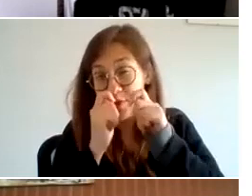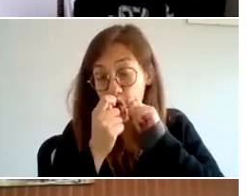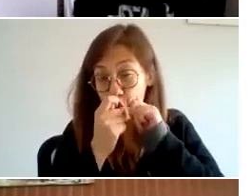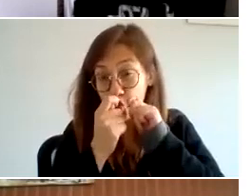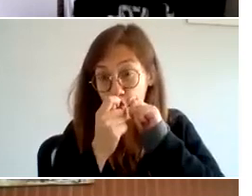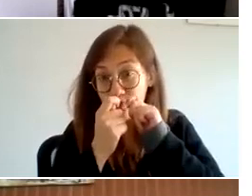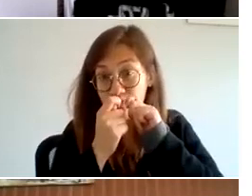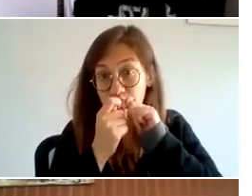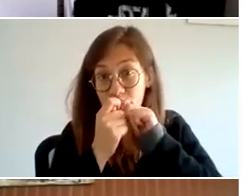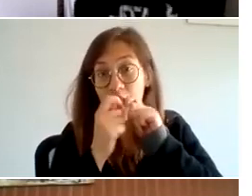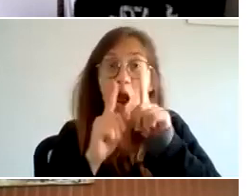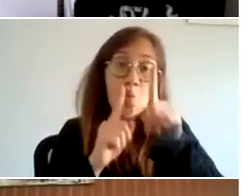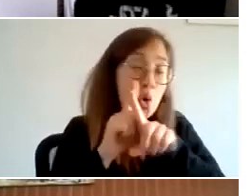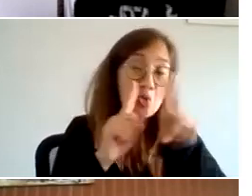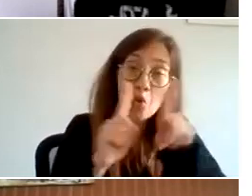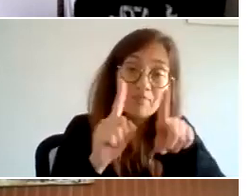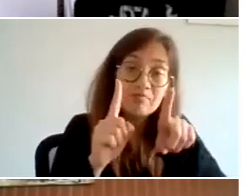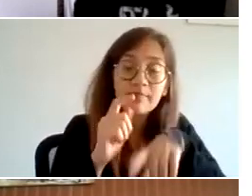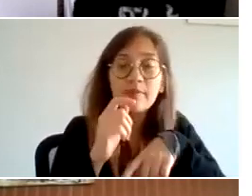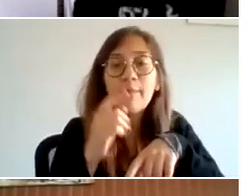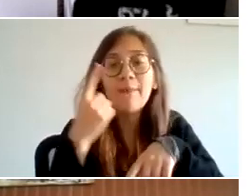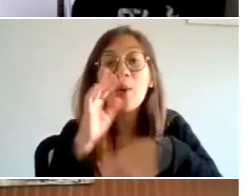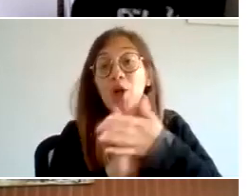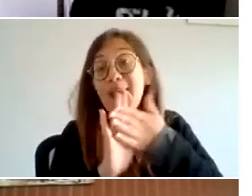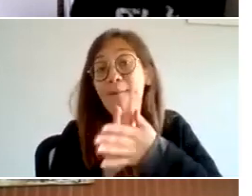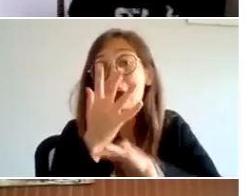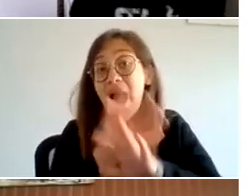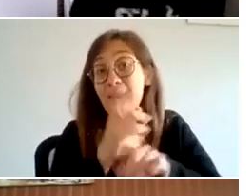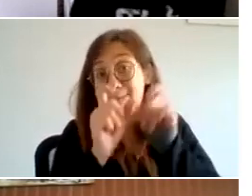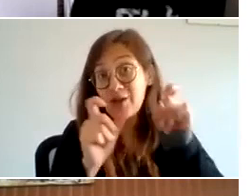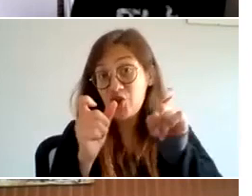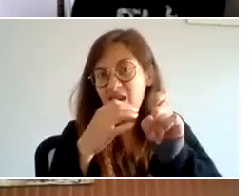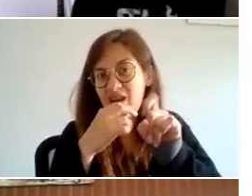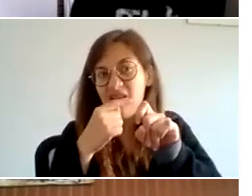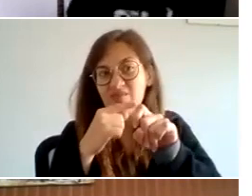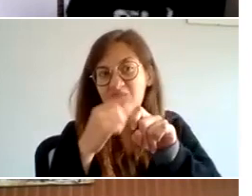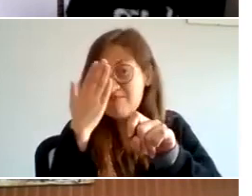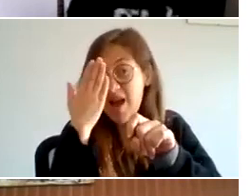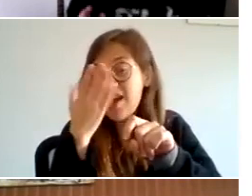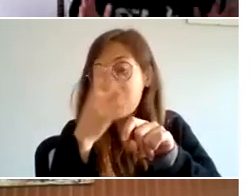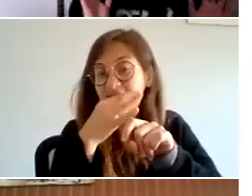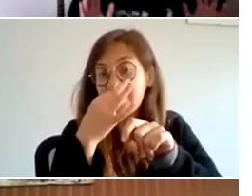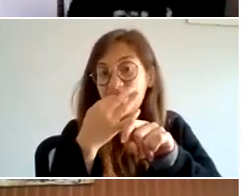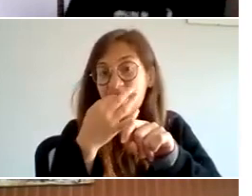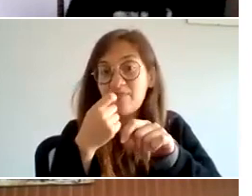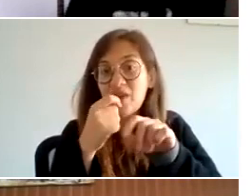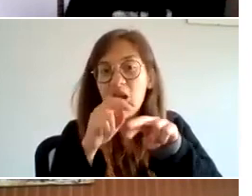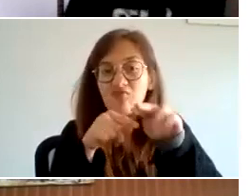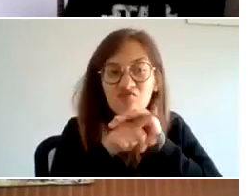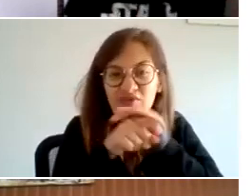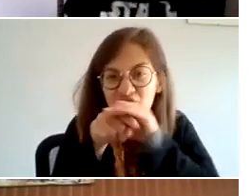que hay gente malintencionada que hace cosas malas para poder ganarse la vida. Ya, eso es otra